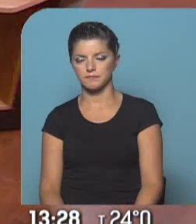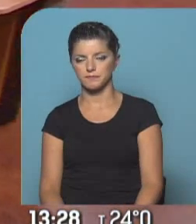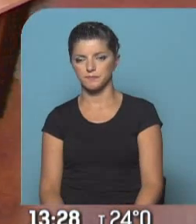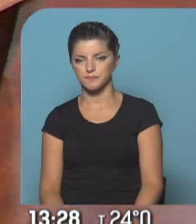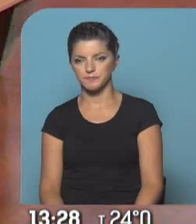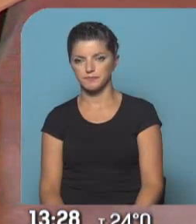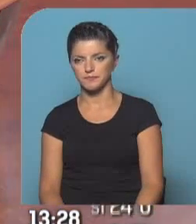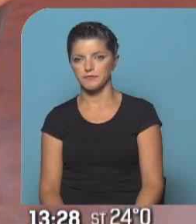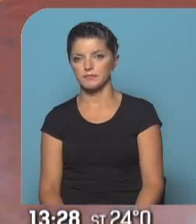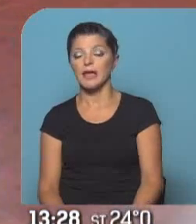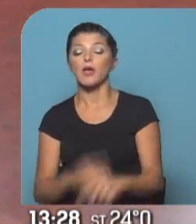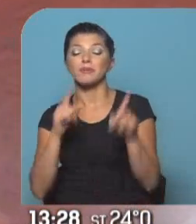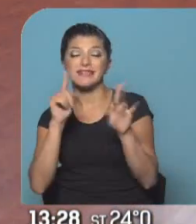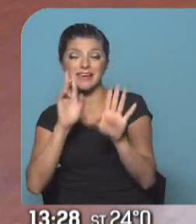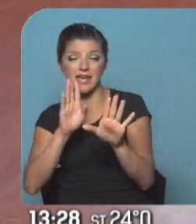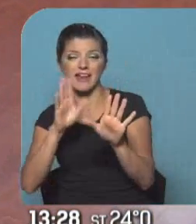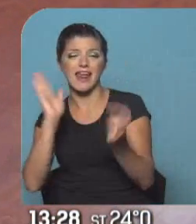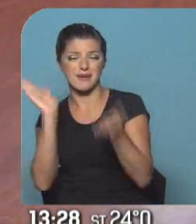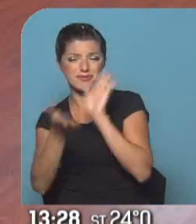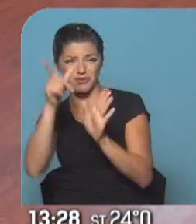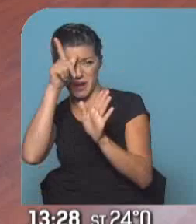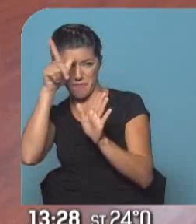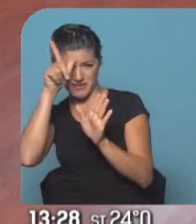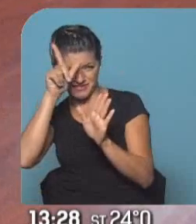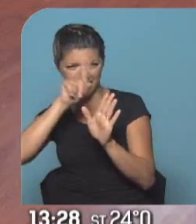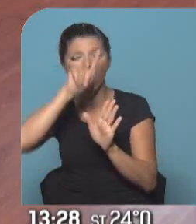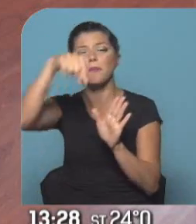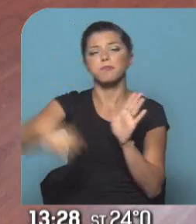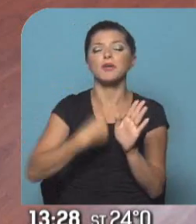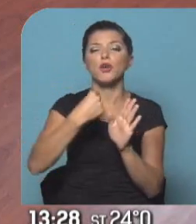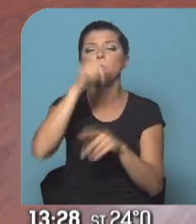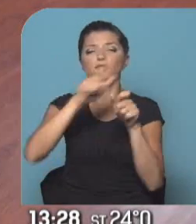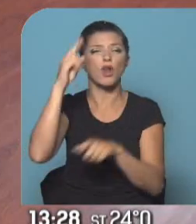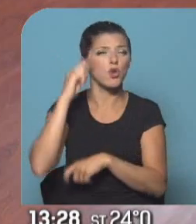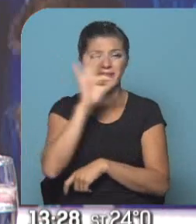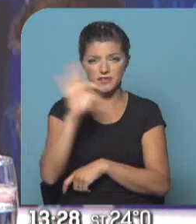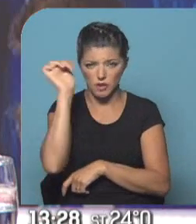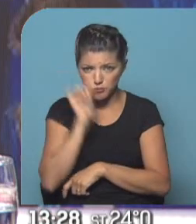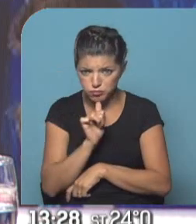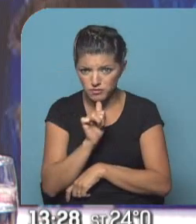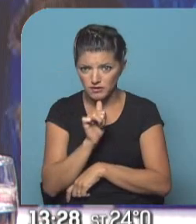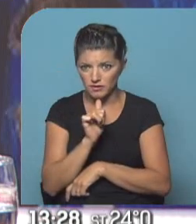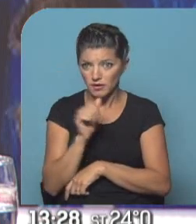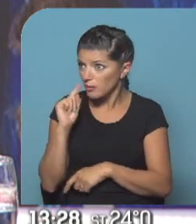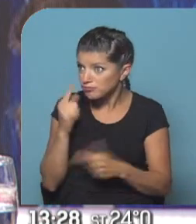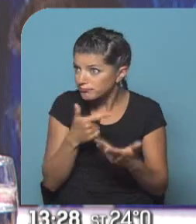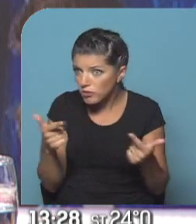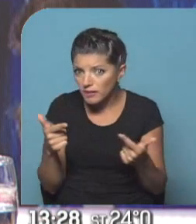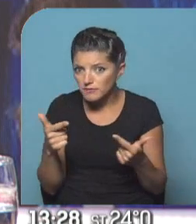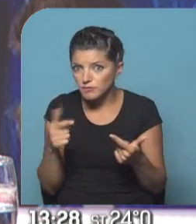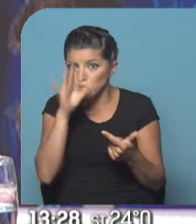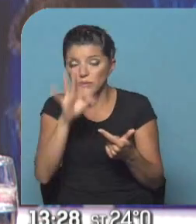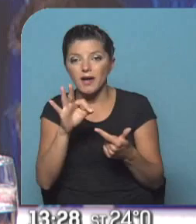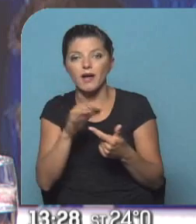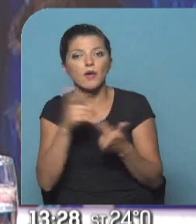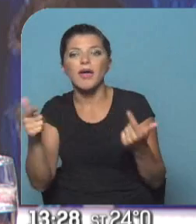generó la represión de la Guardia Civil en la incursión del 1 de octubre? No estuvieron, nunca estuvieron. No solo no estuvieron,